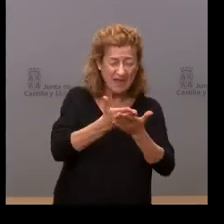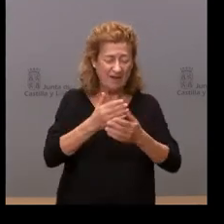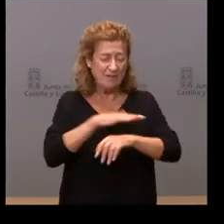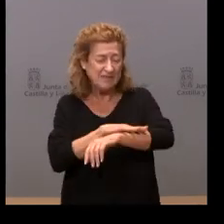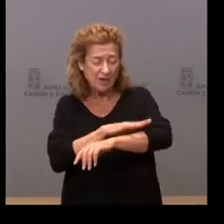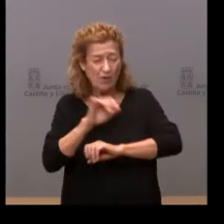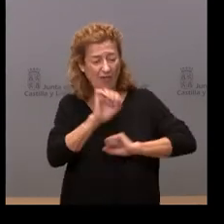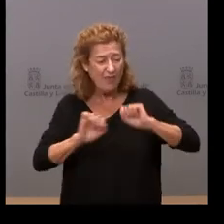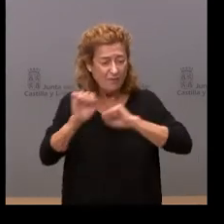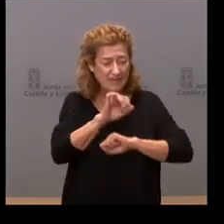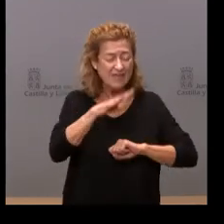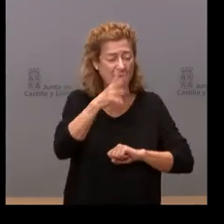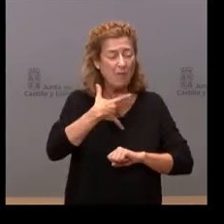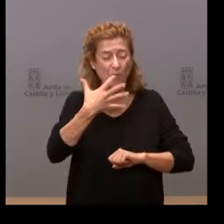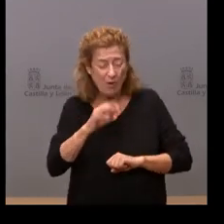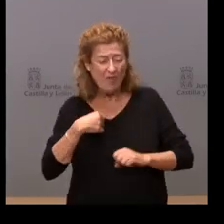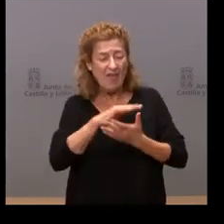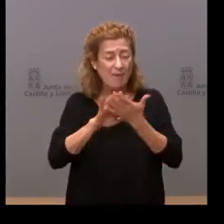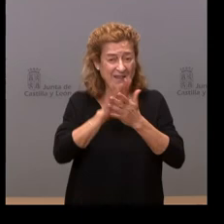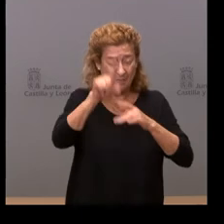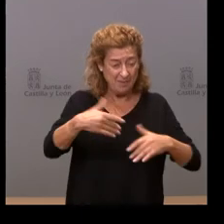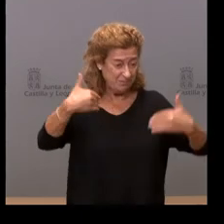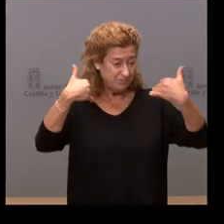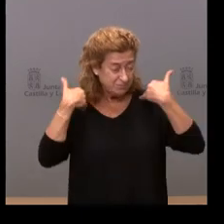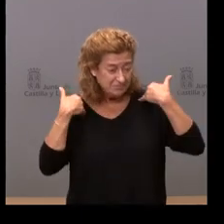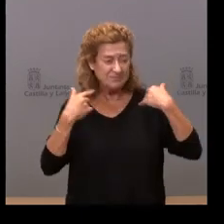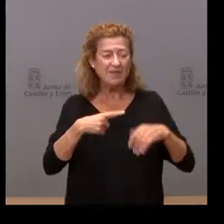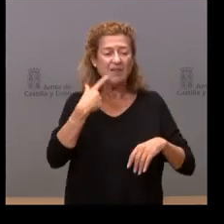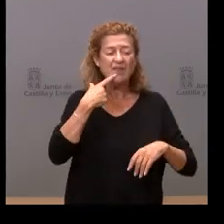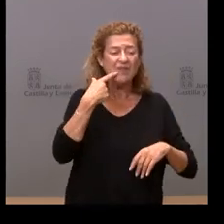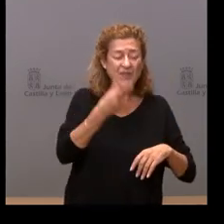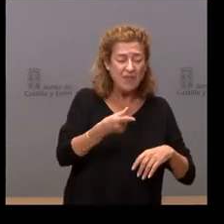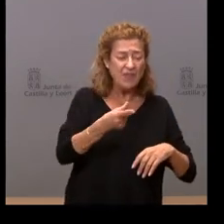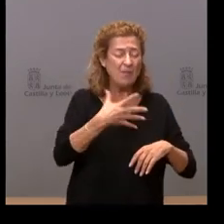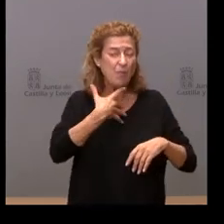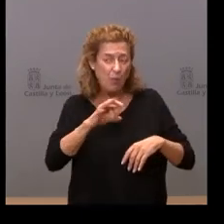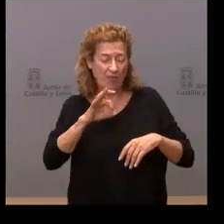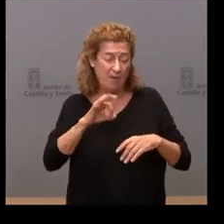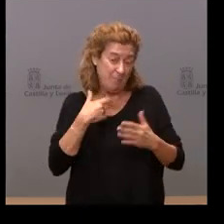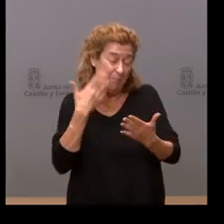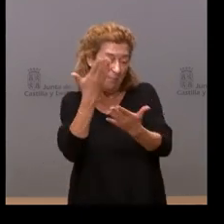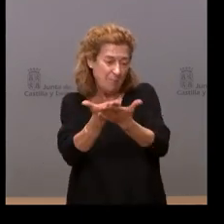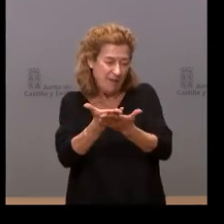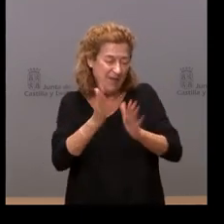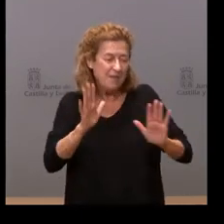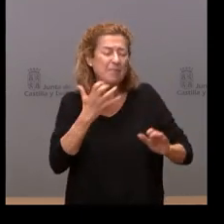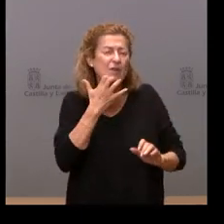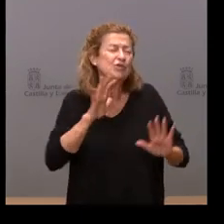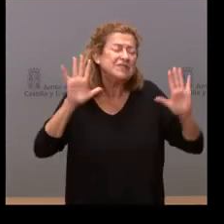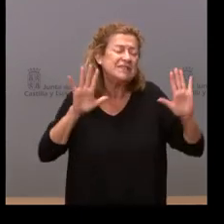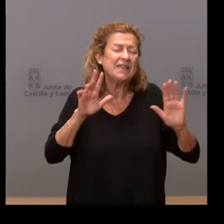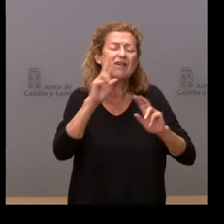la que hablaba de que también se encarguen de eso ha dicho antes que es que bueno que se lo pueden plantear y que si hay una pero si hay una respuesta